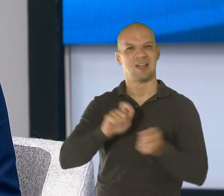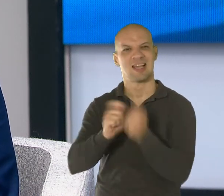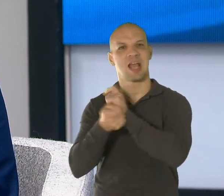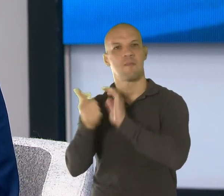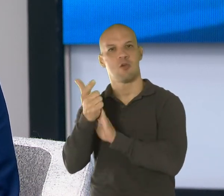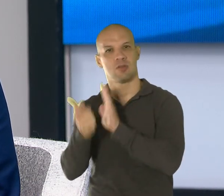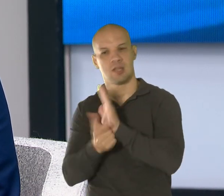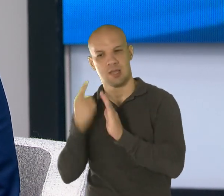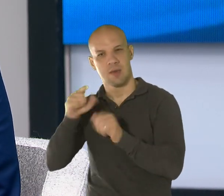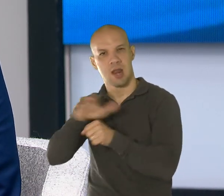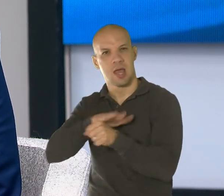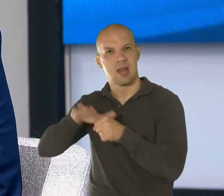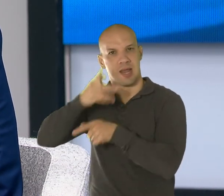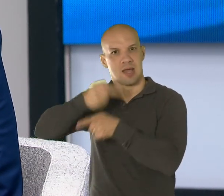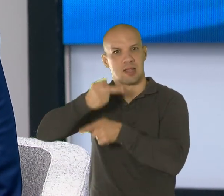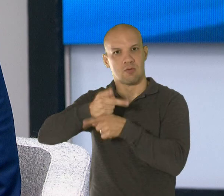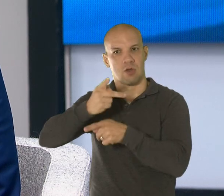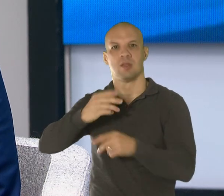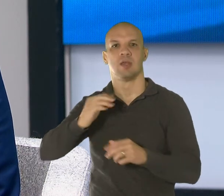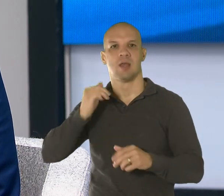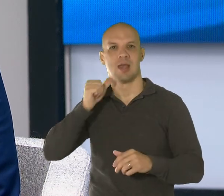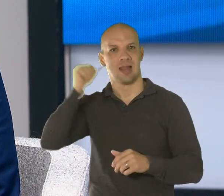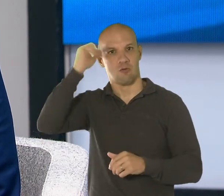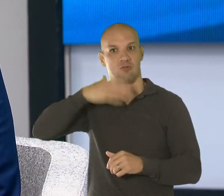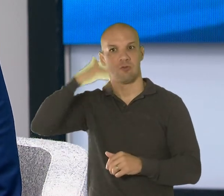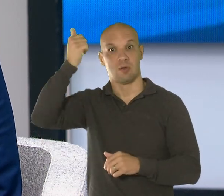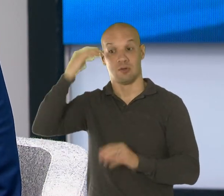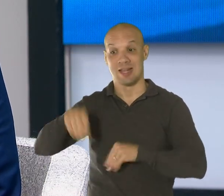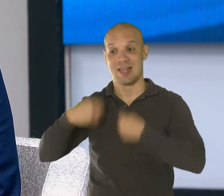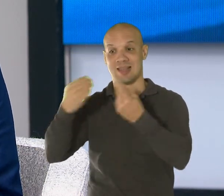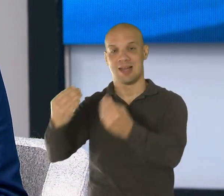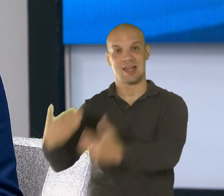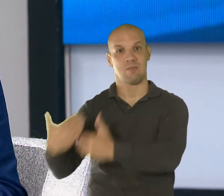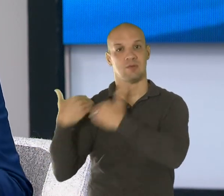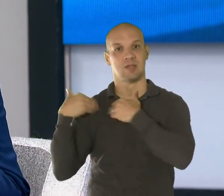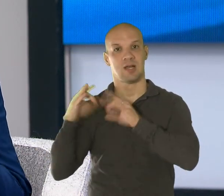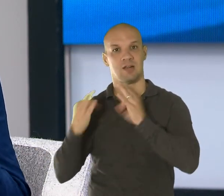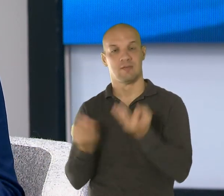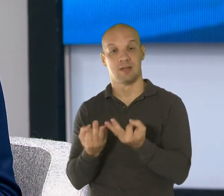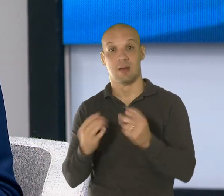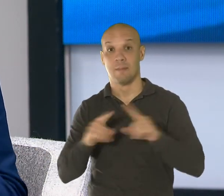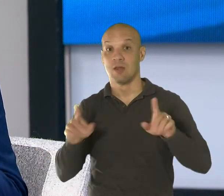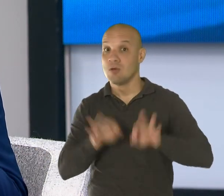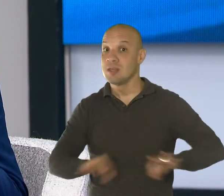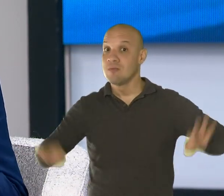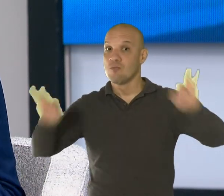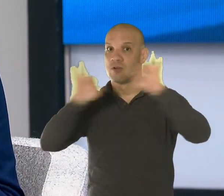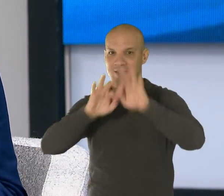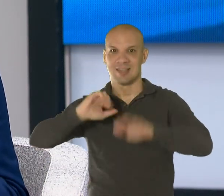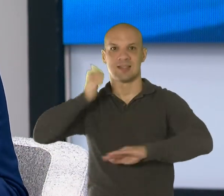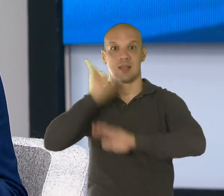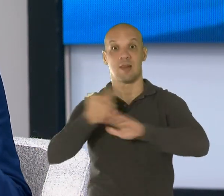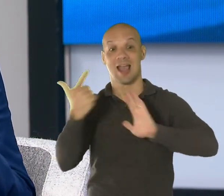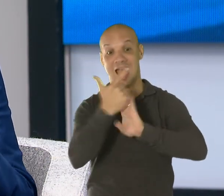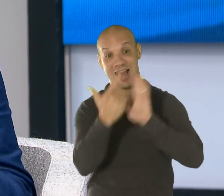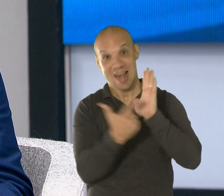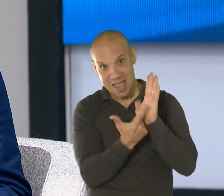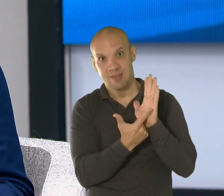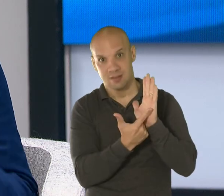áreas del cuidado del adulto mayor y darle responsabilidad a la familia. Pero necesitamos que se cree legislación para